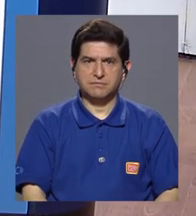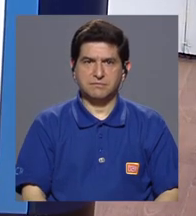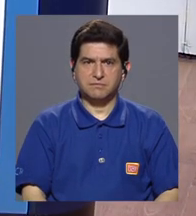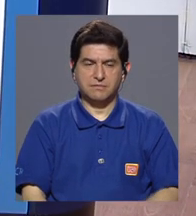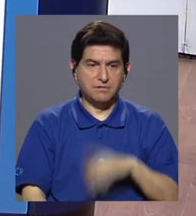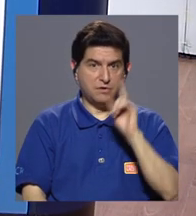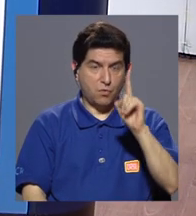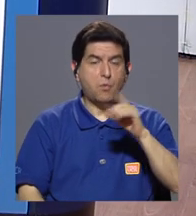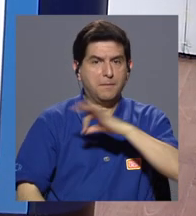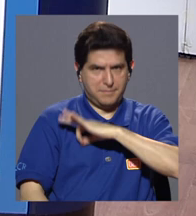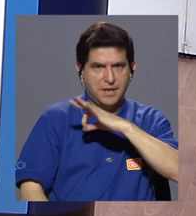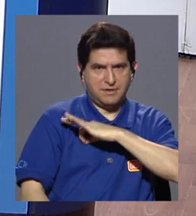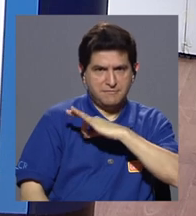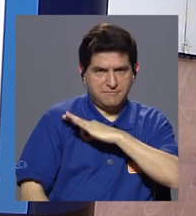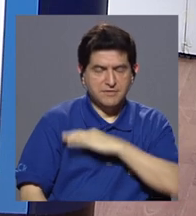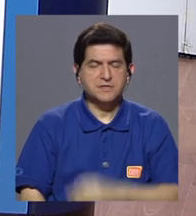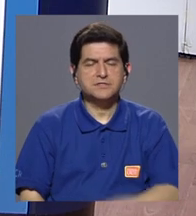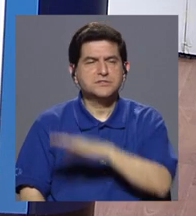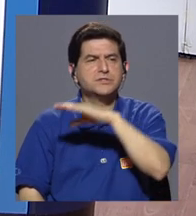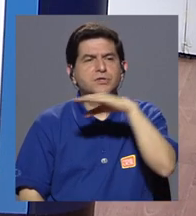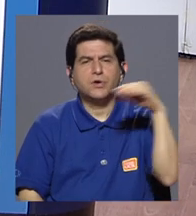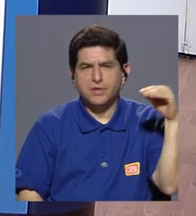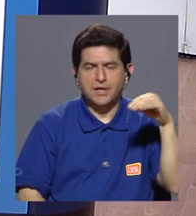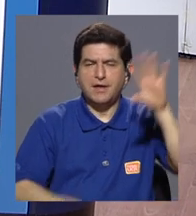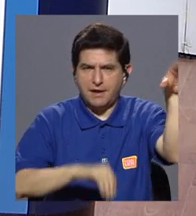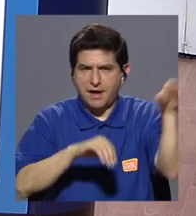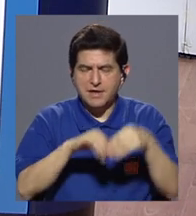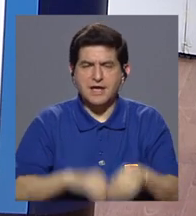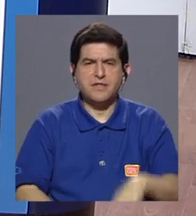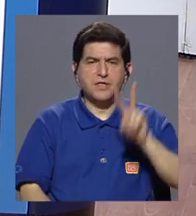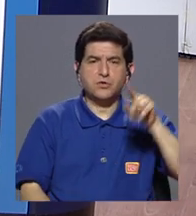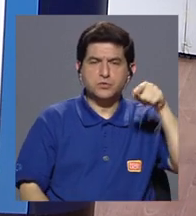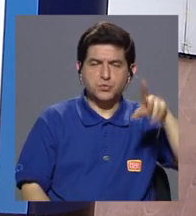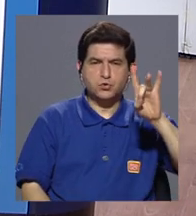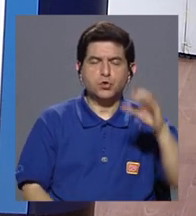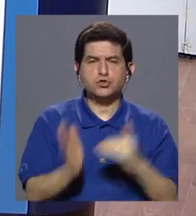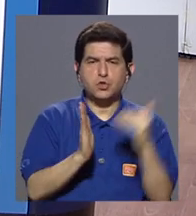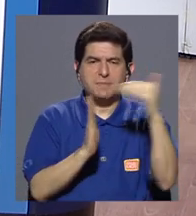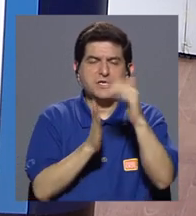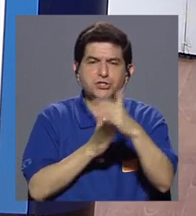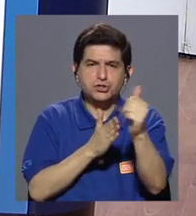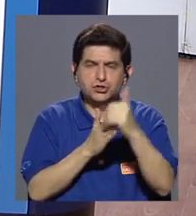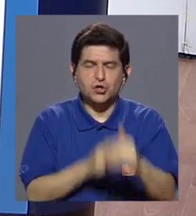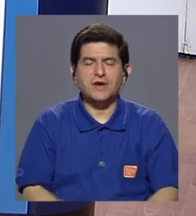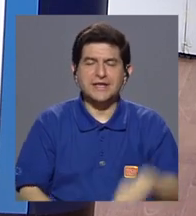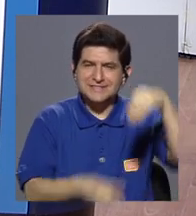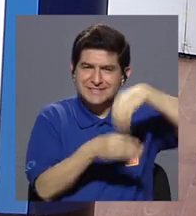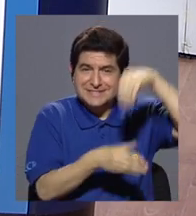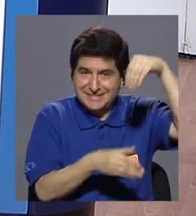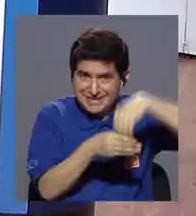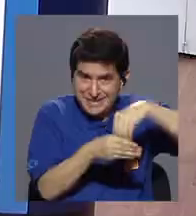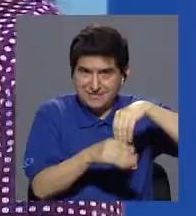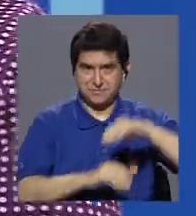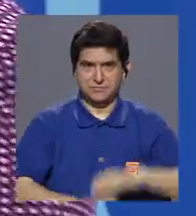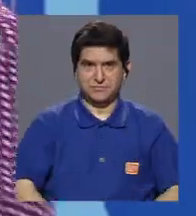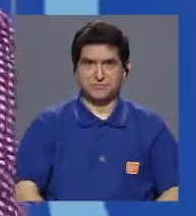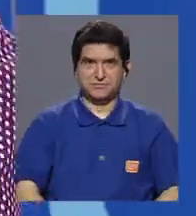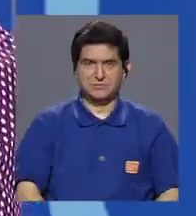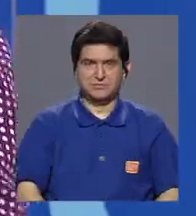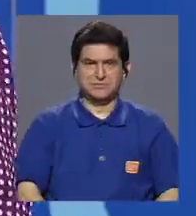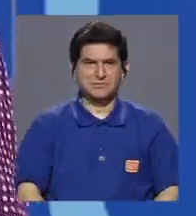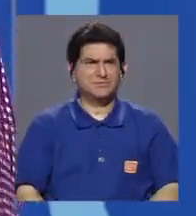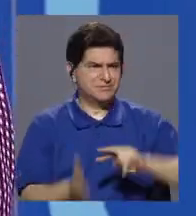uno de los beneficios y además 2.8 millones de dólares en ingresos o sea